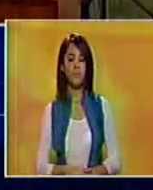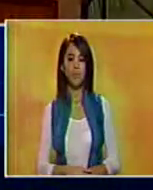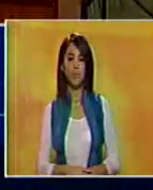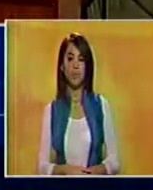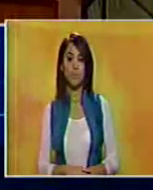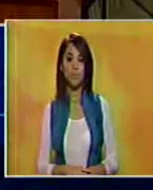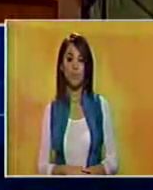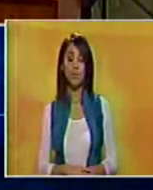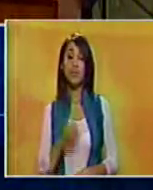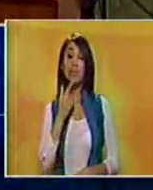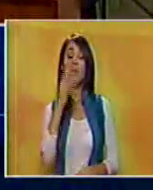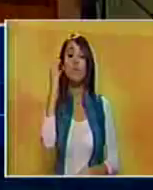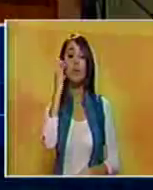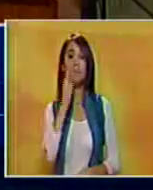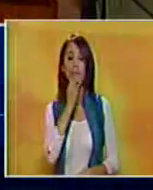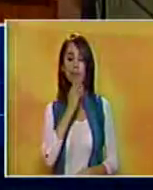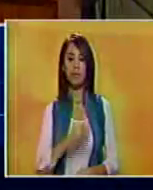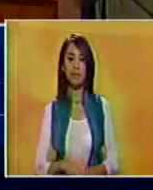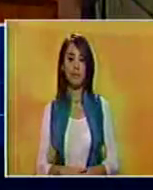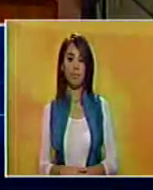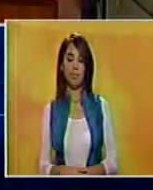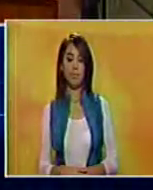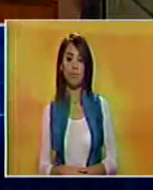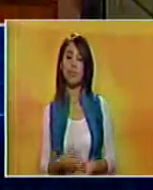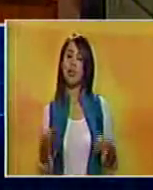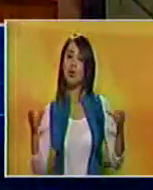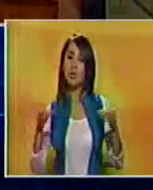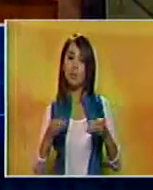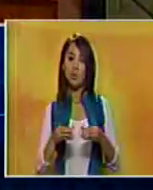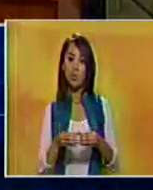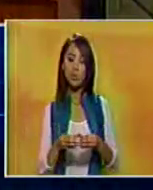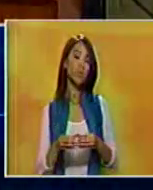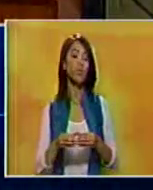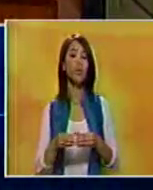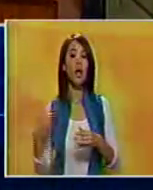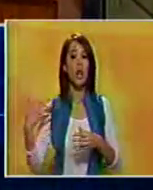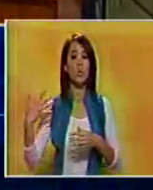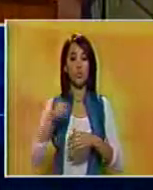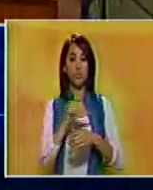Se lo digo a Enrique Capriles, con quien nos hemos reunido en las últimas semanas.